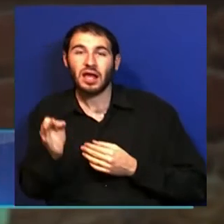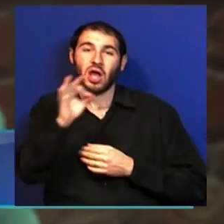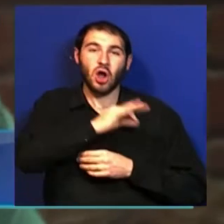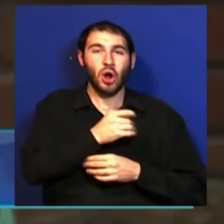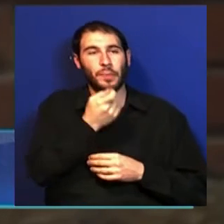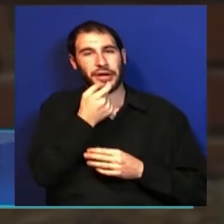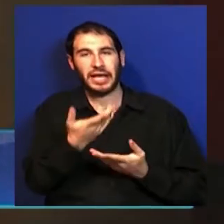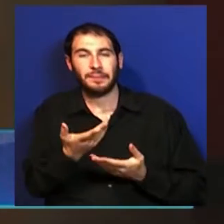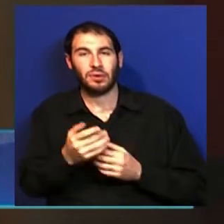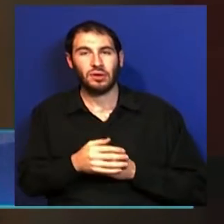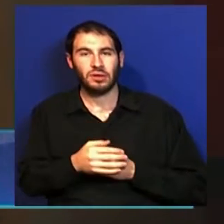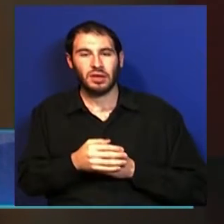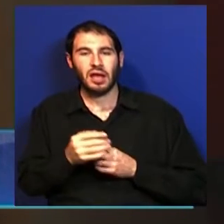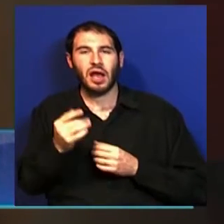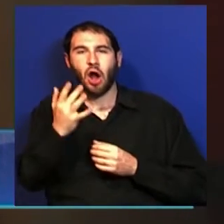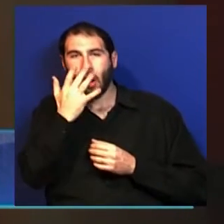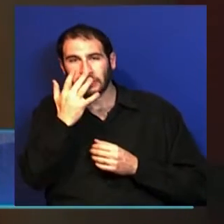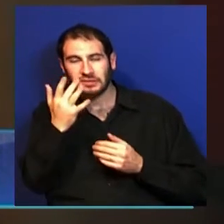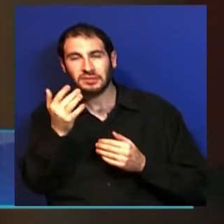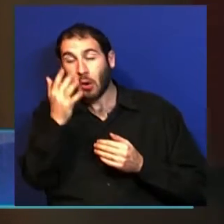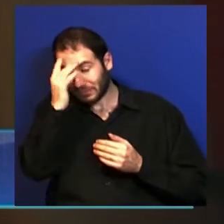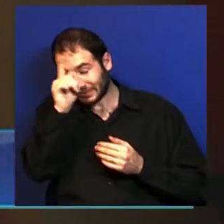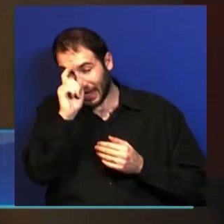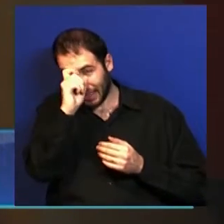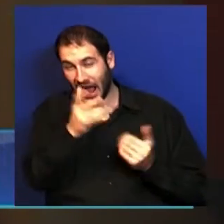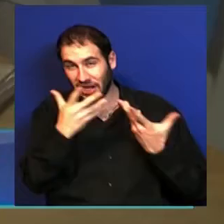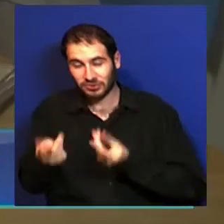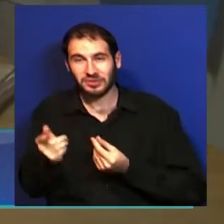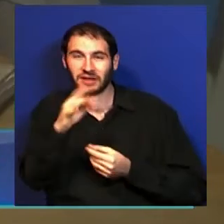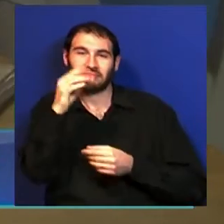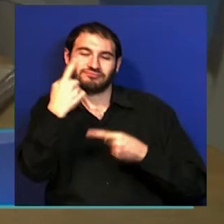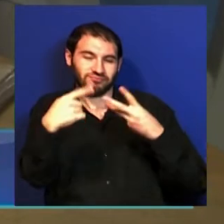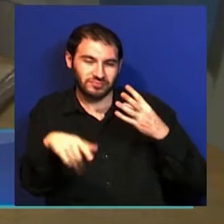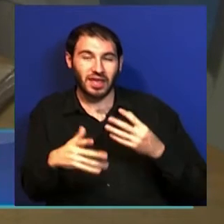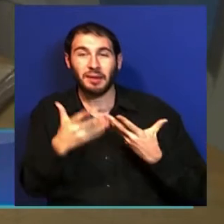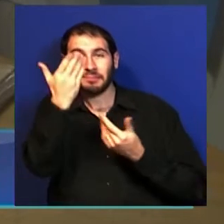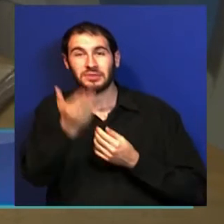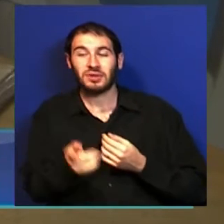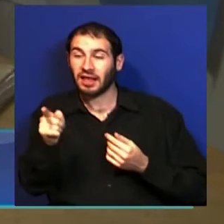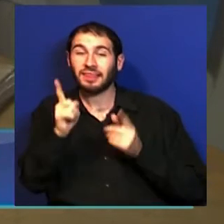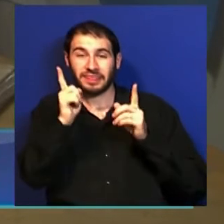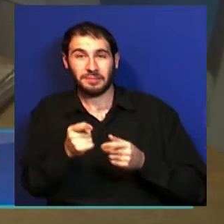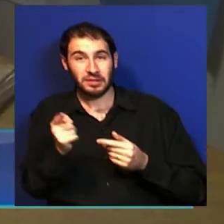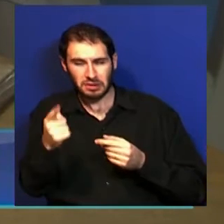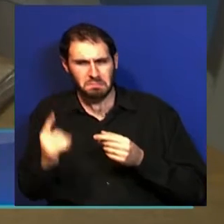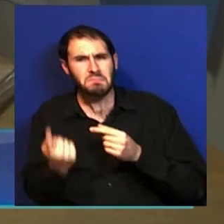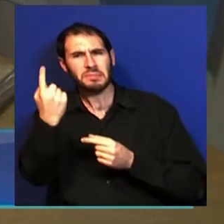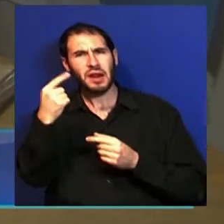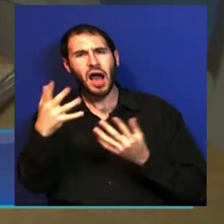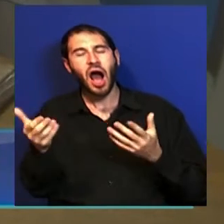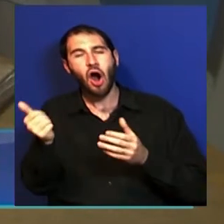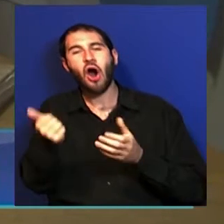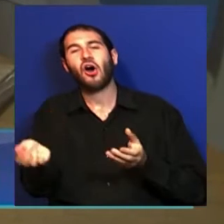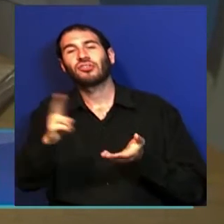ser un acompañamiento al hospital o algún asesoramiento judicial. Tratar de que la persona también sea protagonista de esa